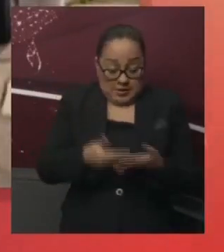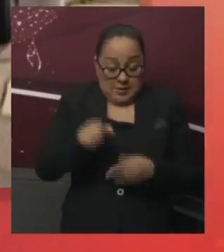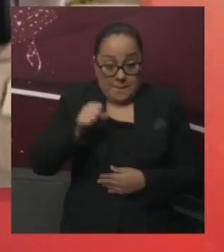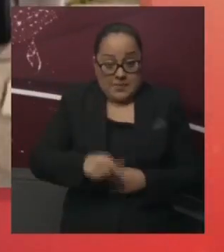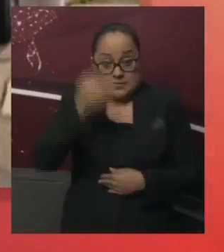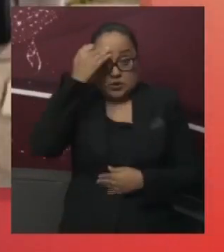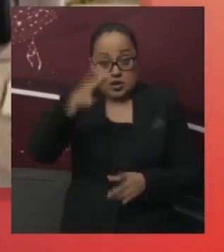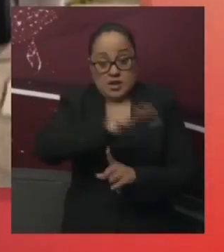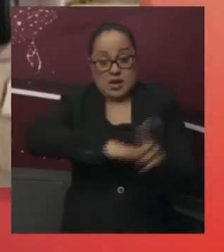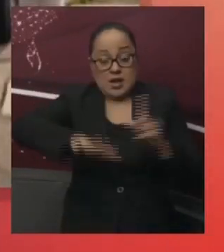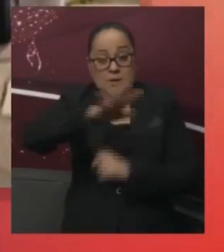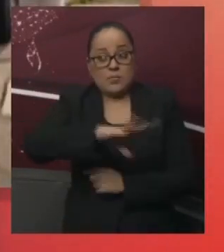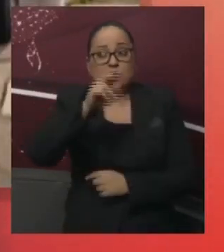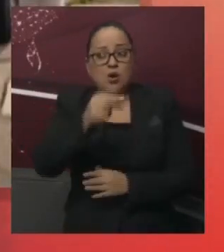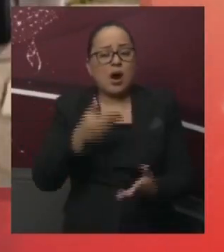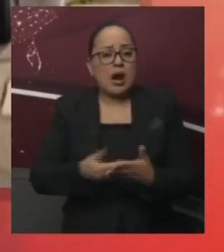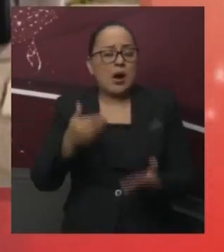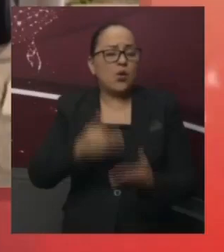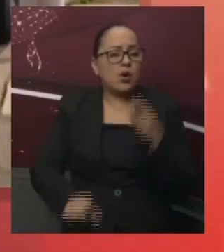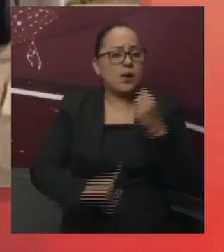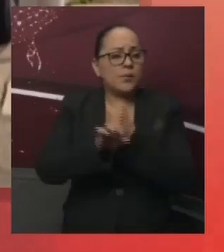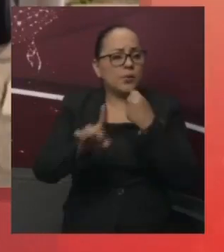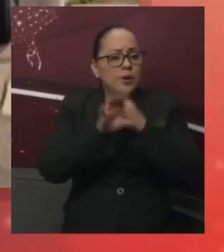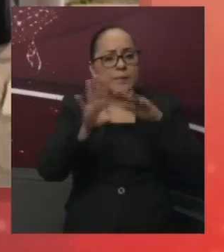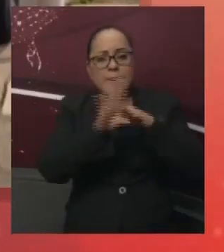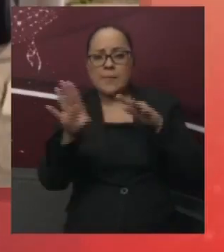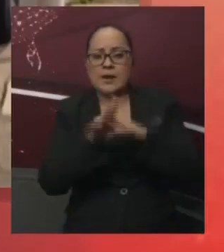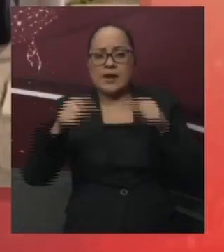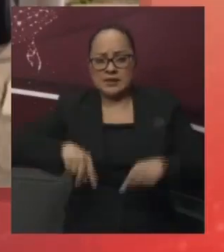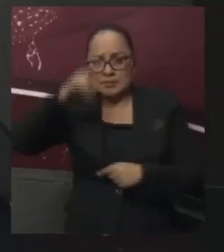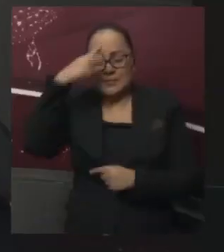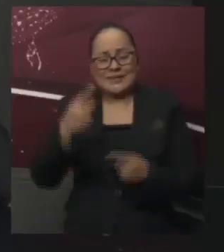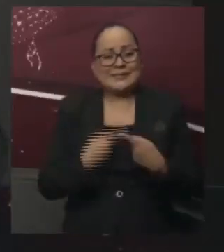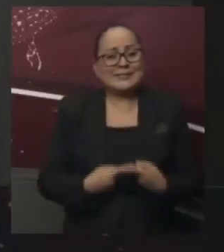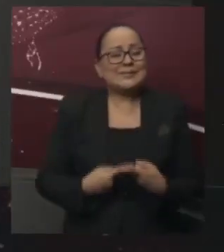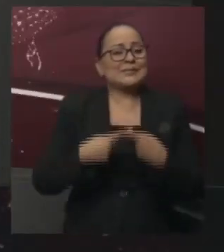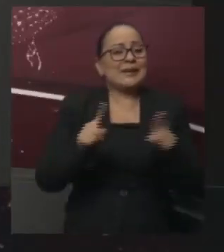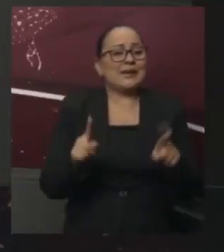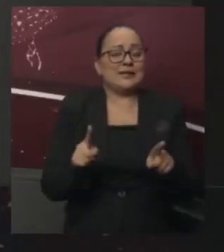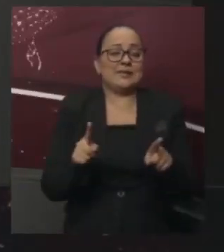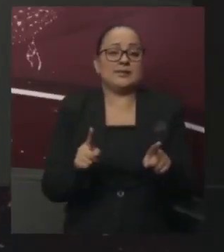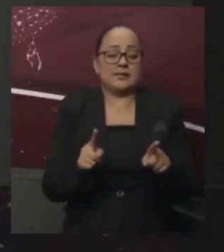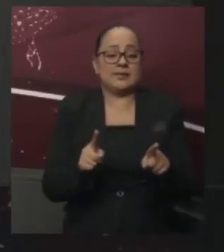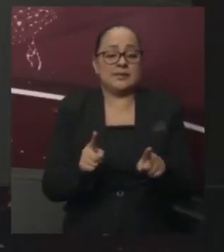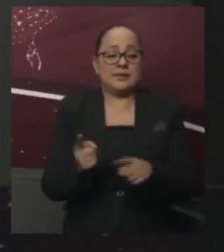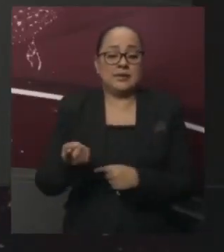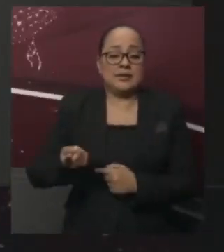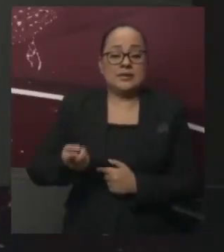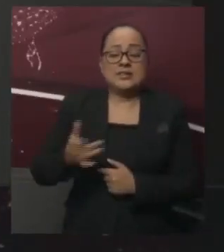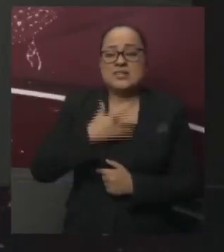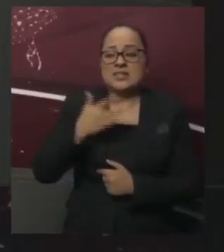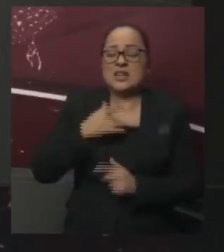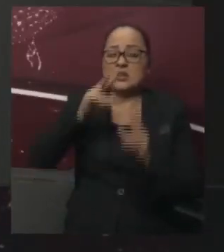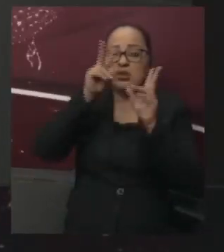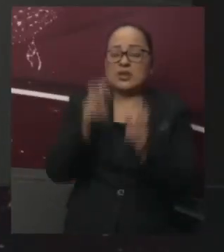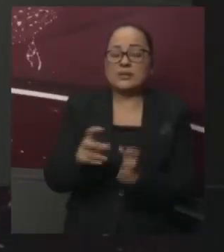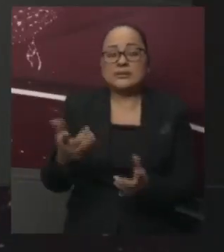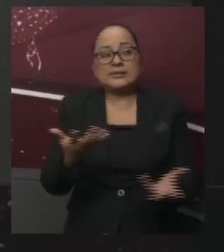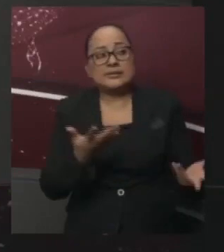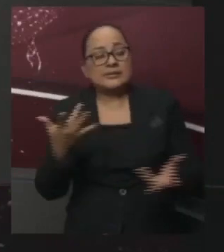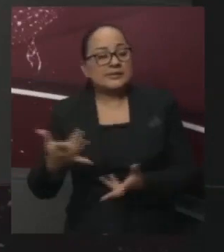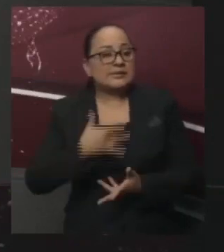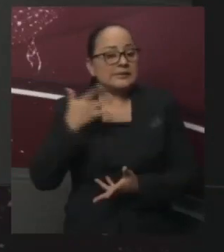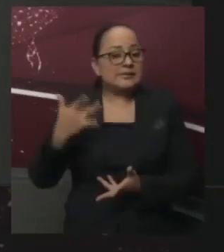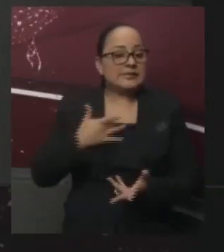la realidad del fenómeno migratorio en México. ¿Sí? Lo queramos mencionar o no, yo sé que es un tema que causa mucha sensibilidad, pero